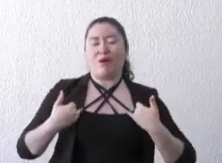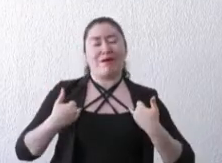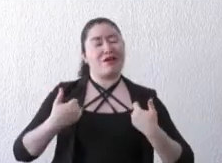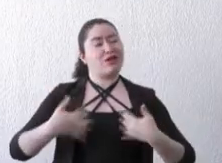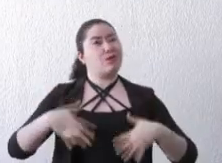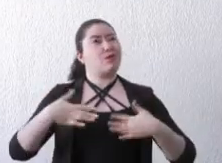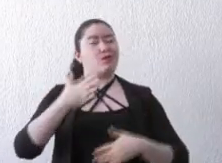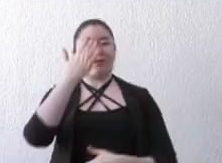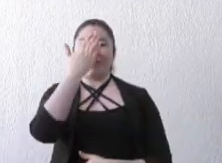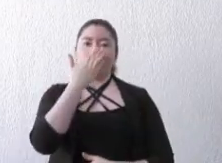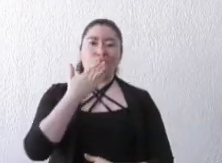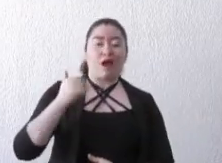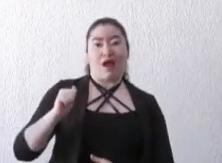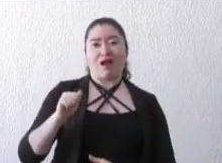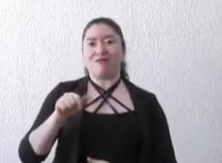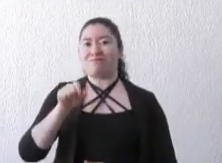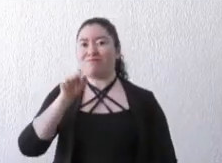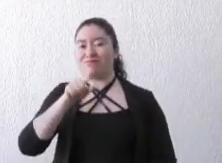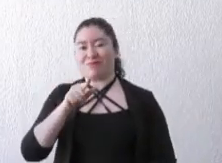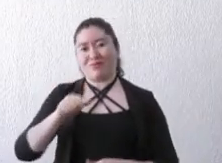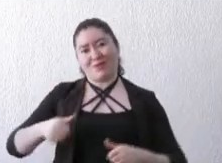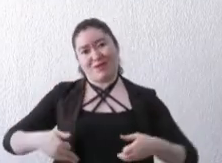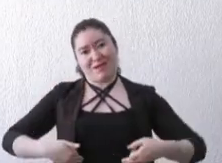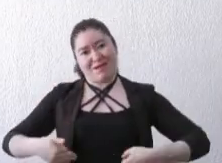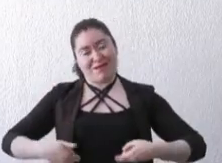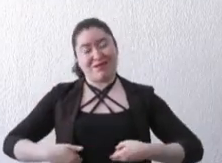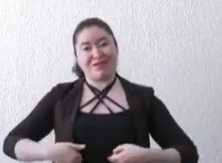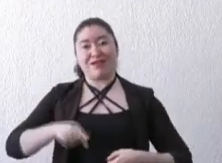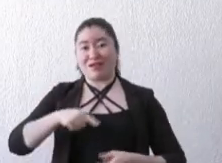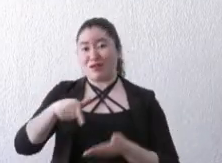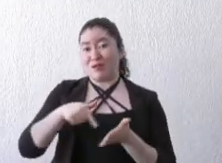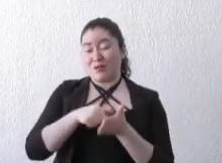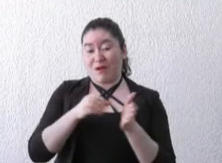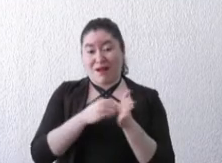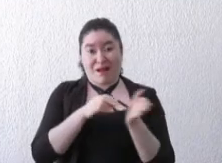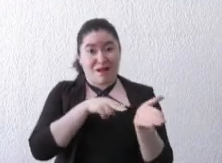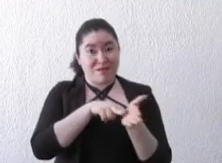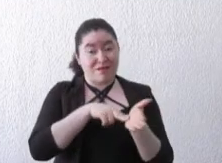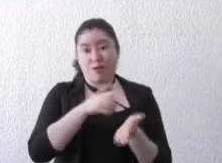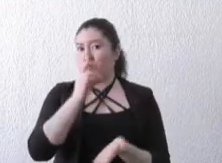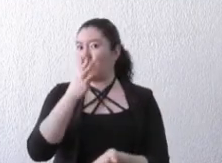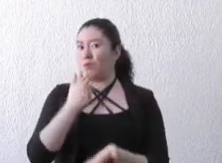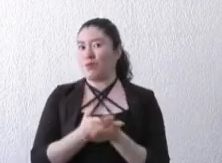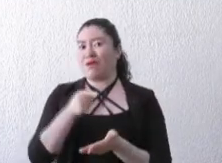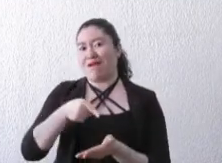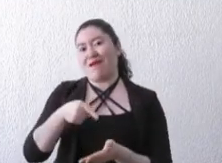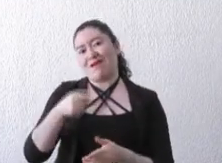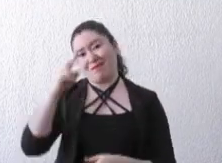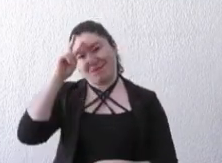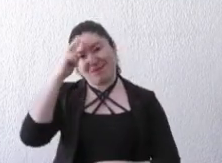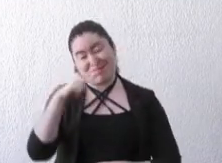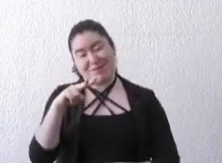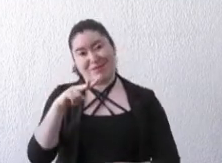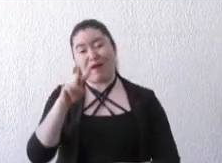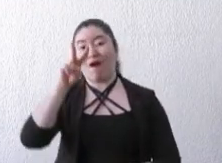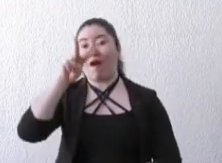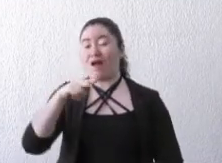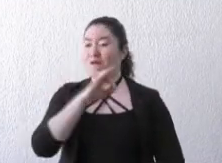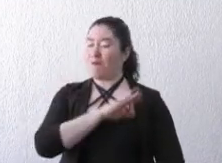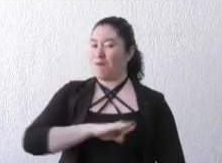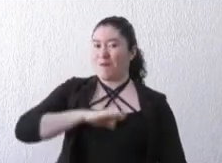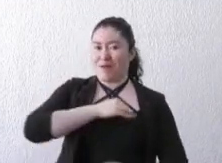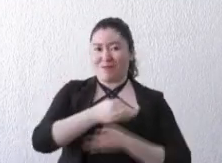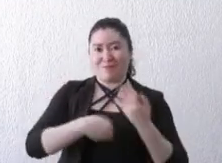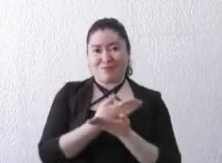Y esta Black Box es la única en México. Felicidades a todos y a todos, que tener un acervo de estas